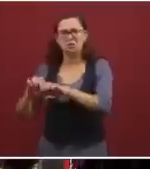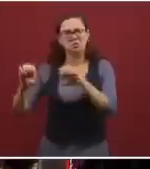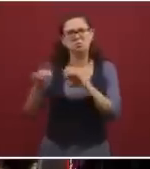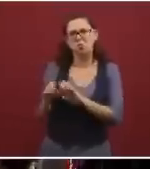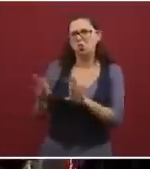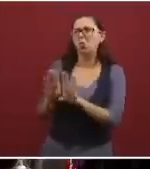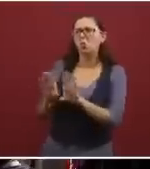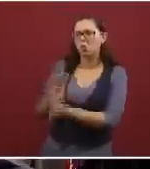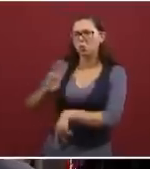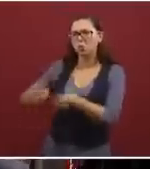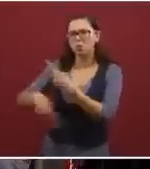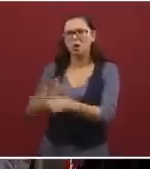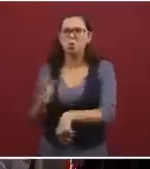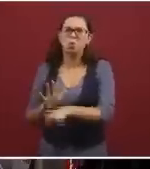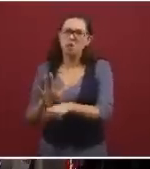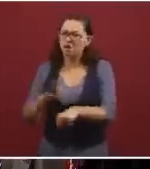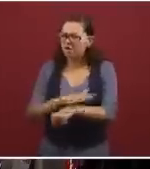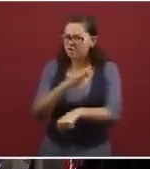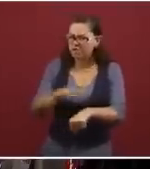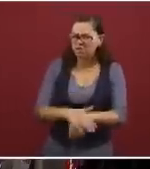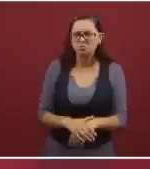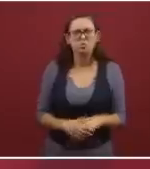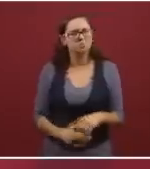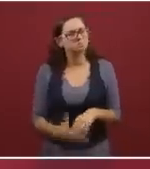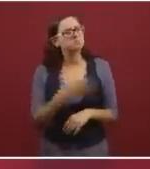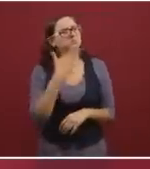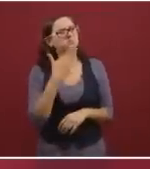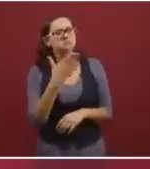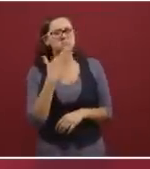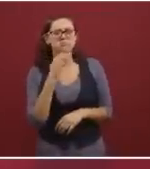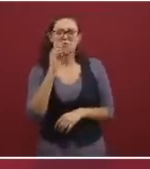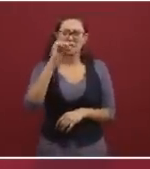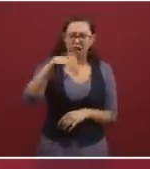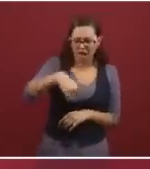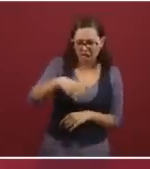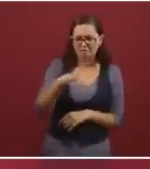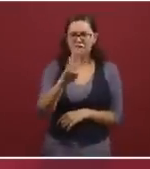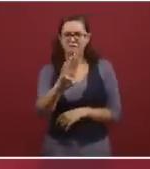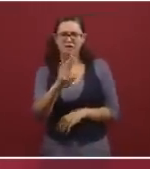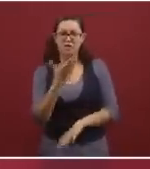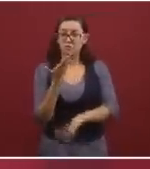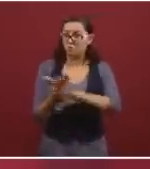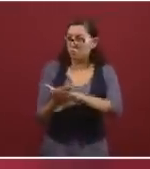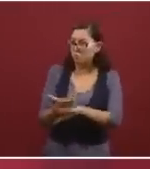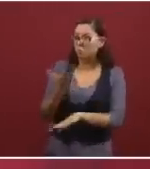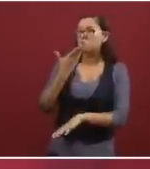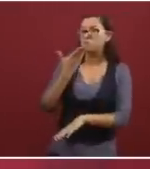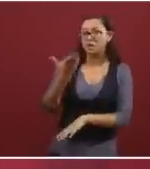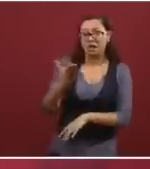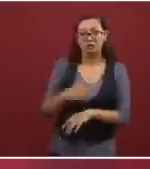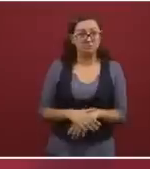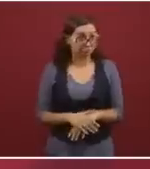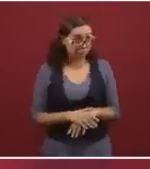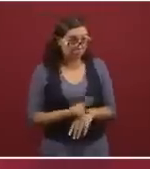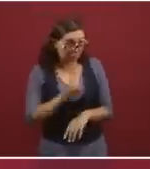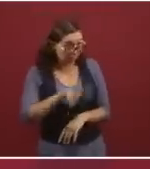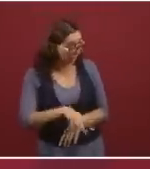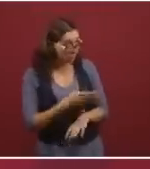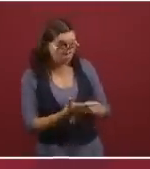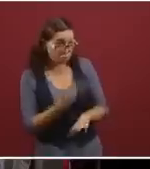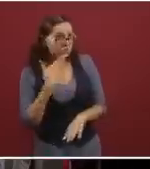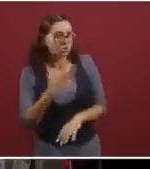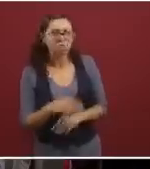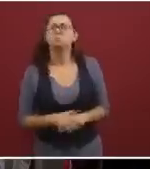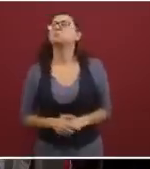Bien. ¿Qué calificación le pondría? MB. Muy bien. Muy bien. De plano. Muy bien. Es